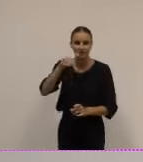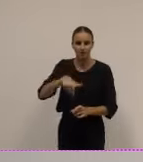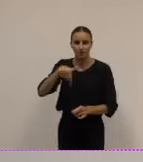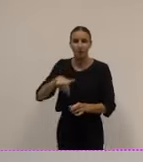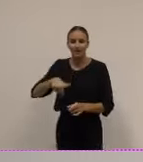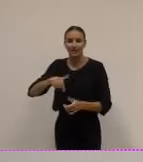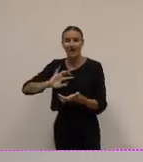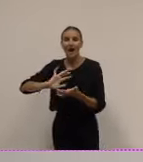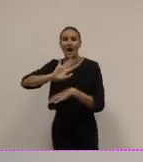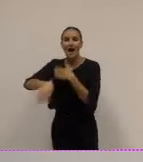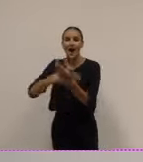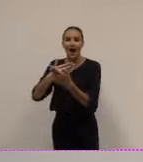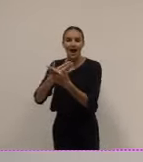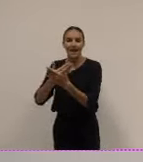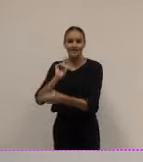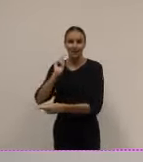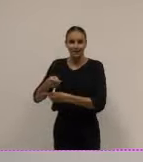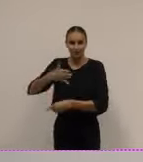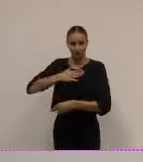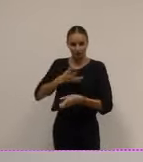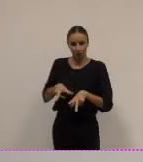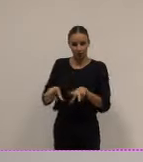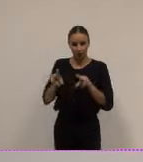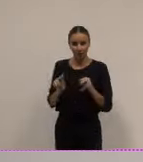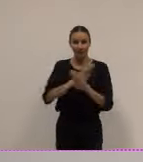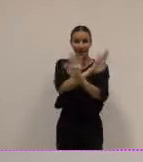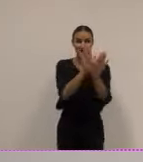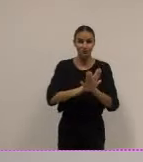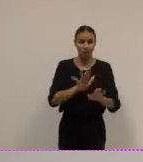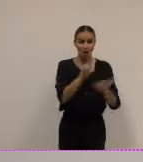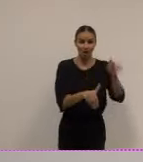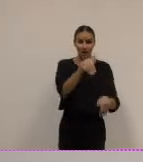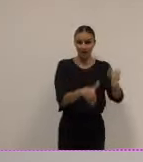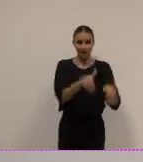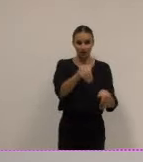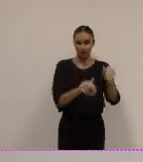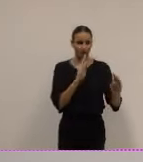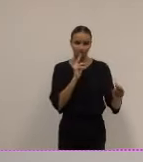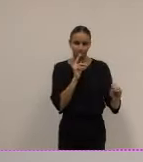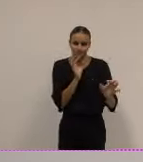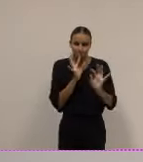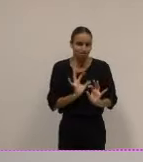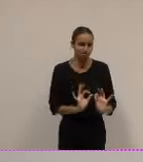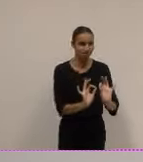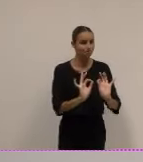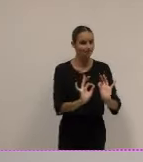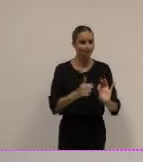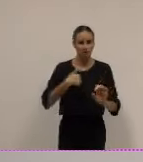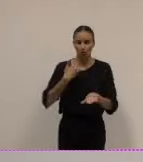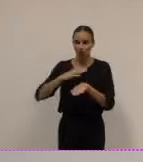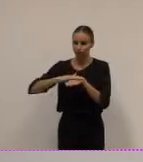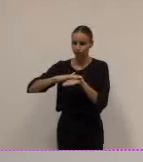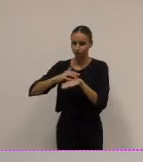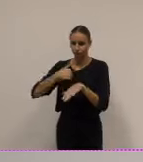el mandato. Al final, los resultados de las elecciones son incontestables y siento en primera persona que los ciudadanos no quieren